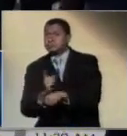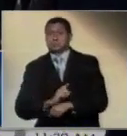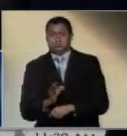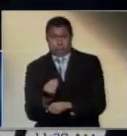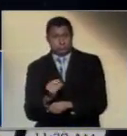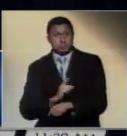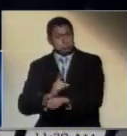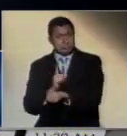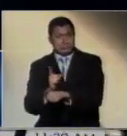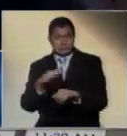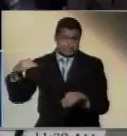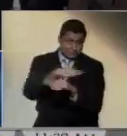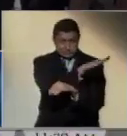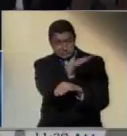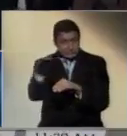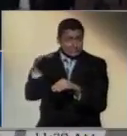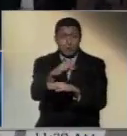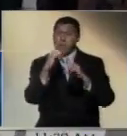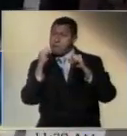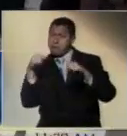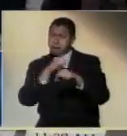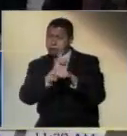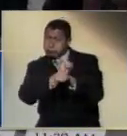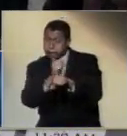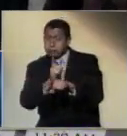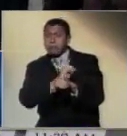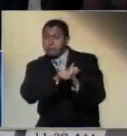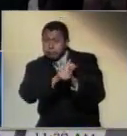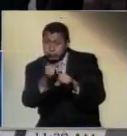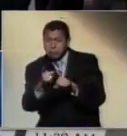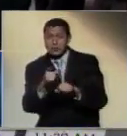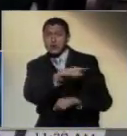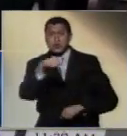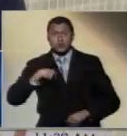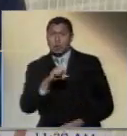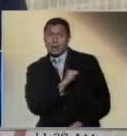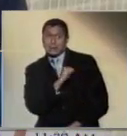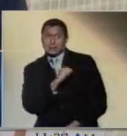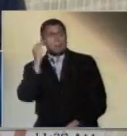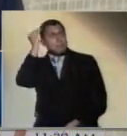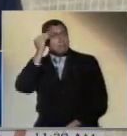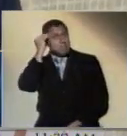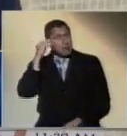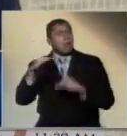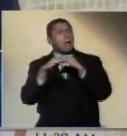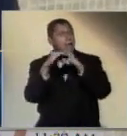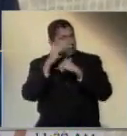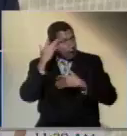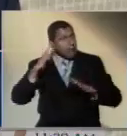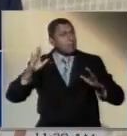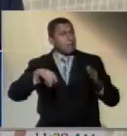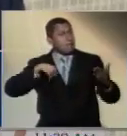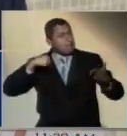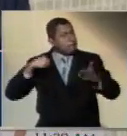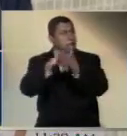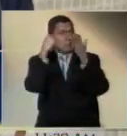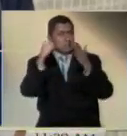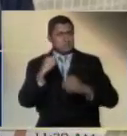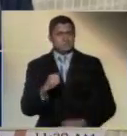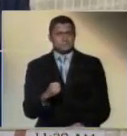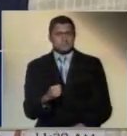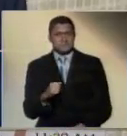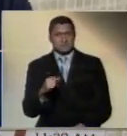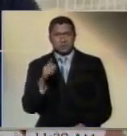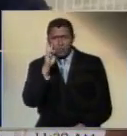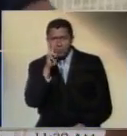velocidad. Venía muy, muy fuerte, sí, muy rápido y veníamos muy asustados. Pensamos que igualito nos iba a pasar algo. Lo que nos